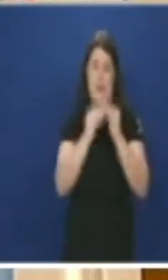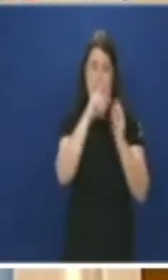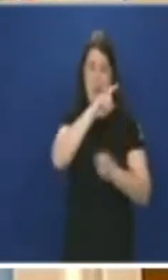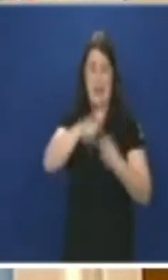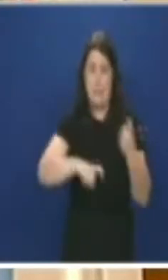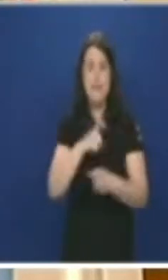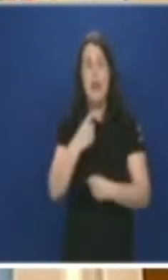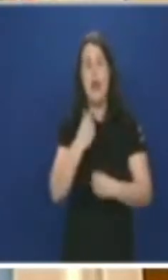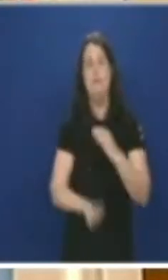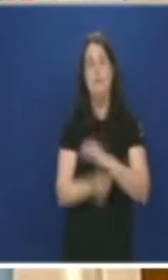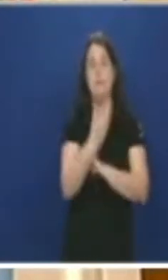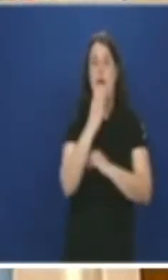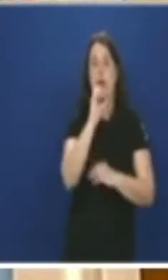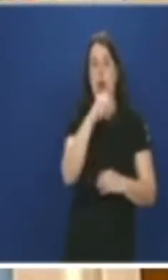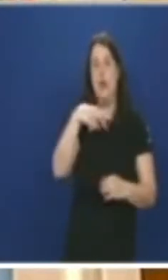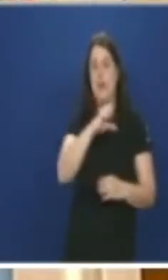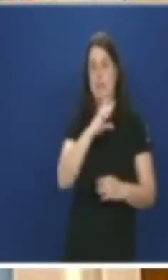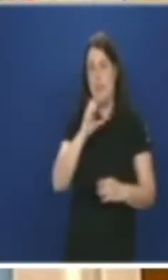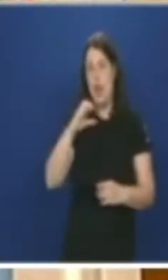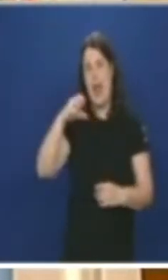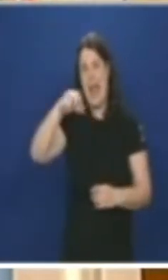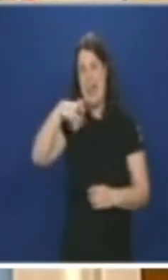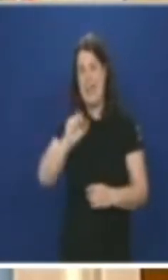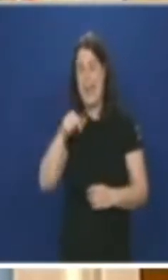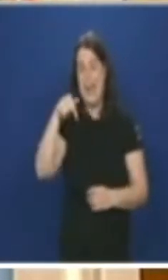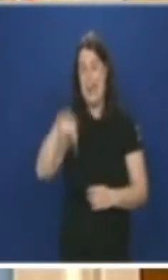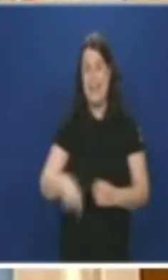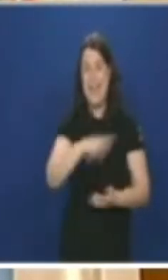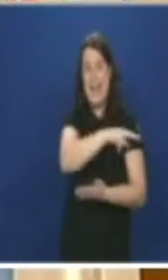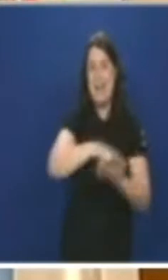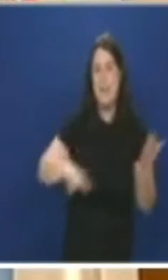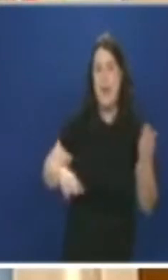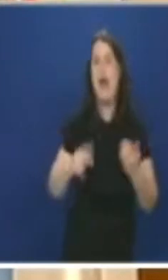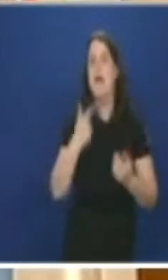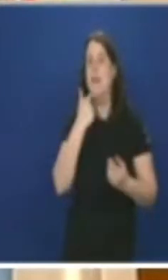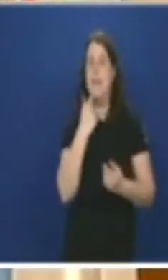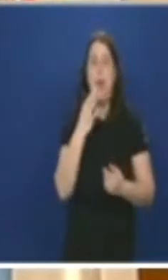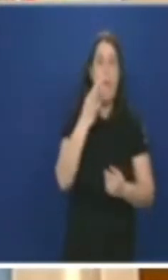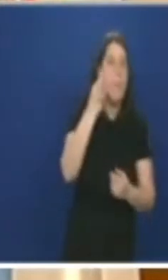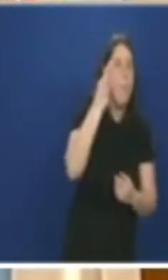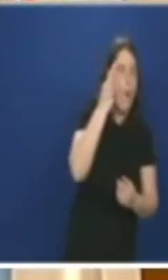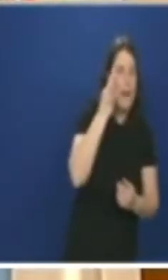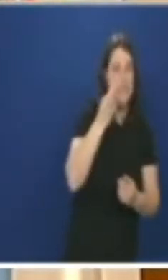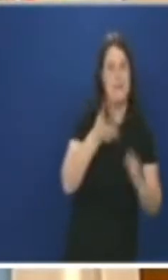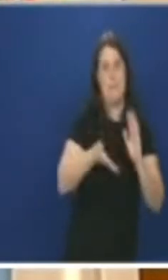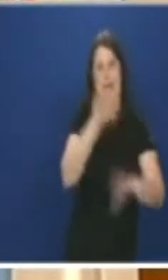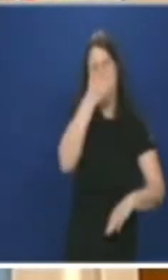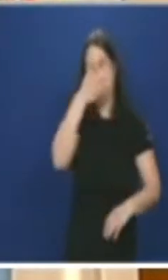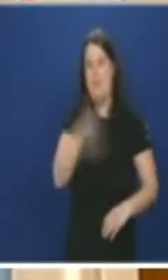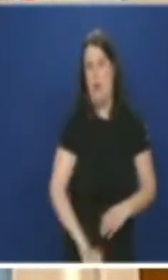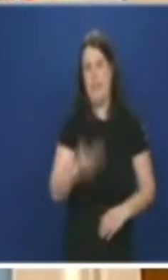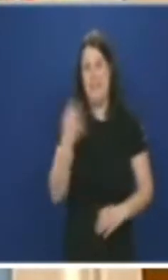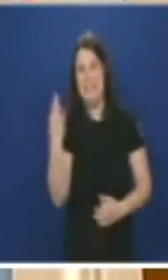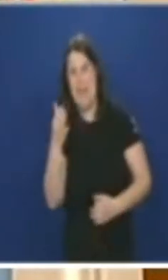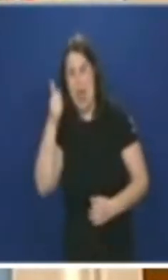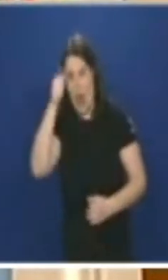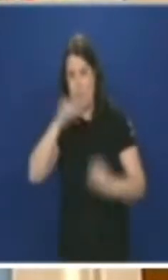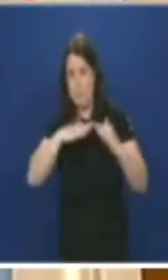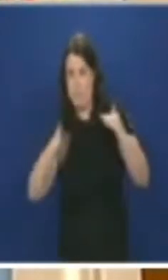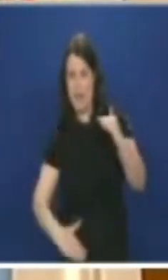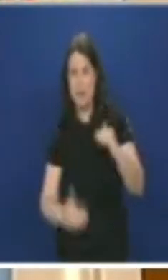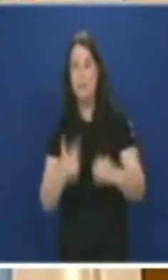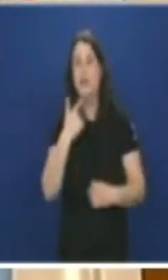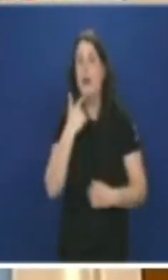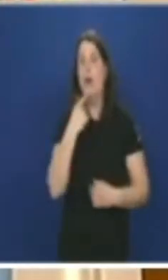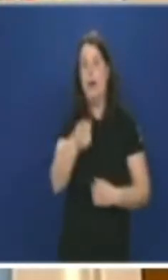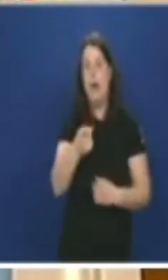as mulleres valen moito máis que os homes. Concepción Arenal foi unha desas avanzadas da muller do porvir que oxalá